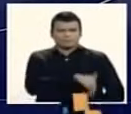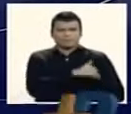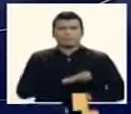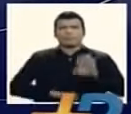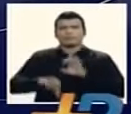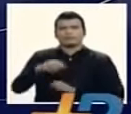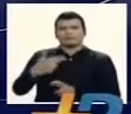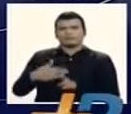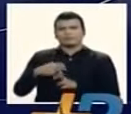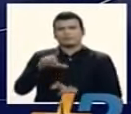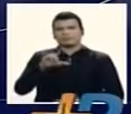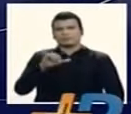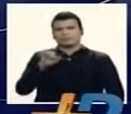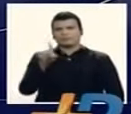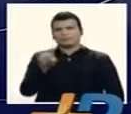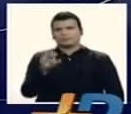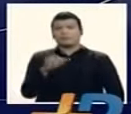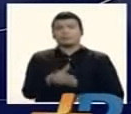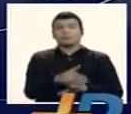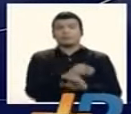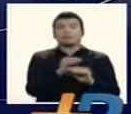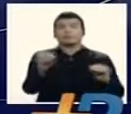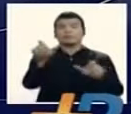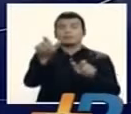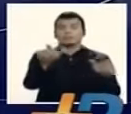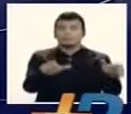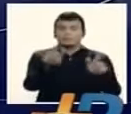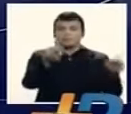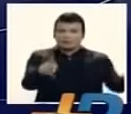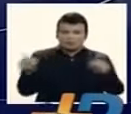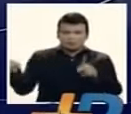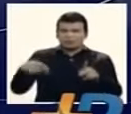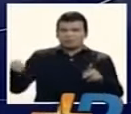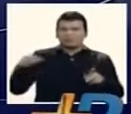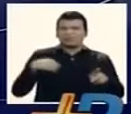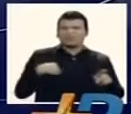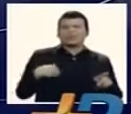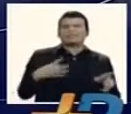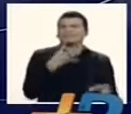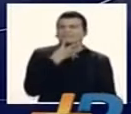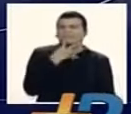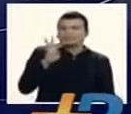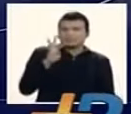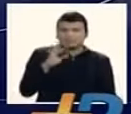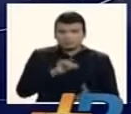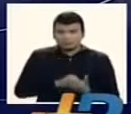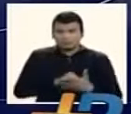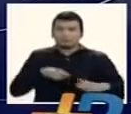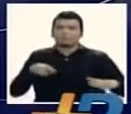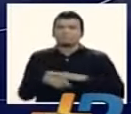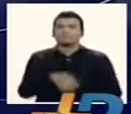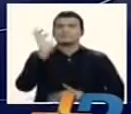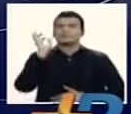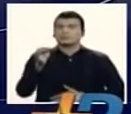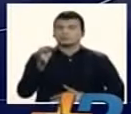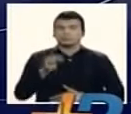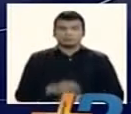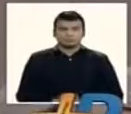Luis Carlos Villegas, luego de que éste advirtiera que los guerrilleros que desconozcan la tregua unilateral serían borrados del